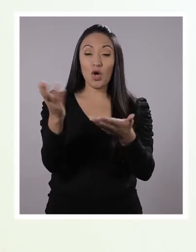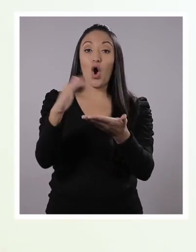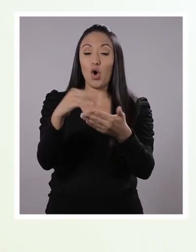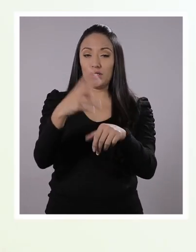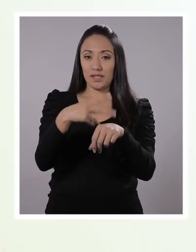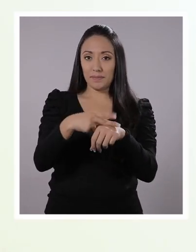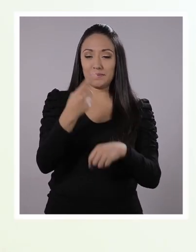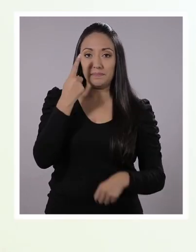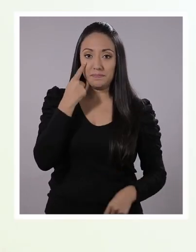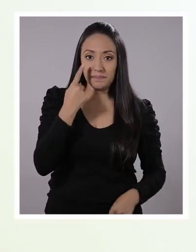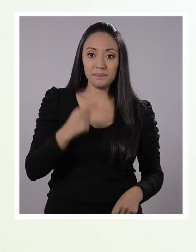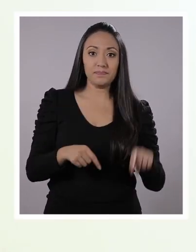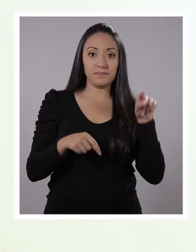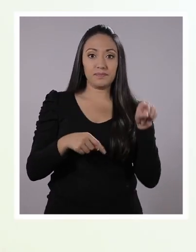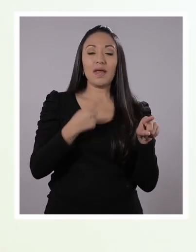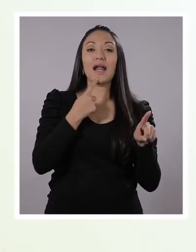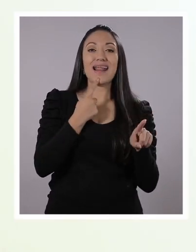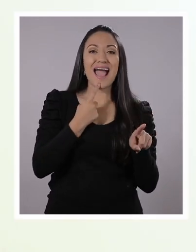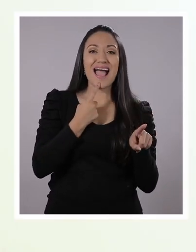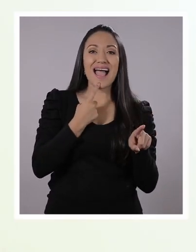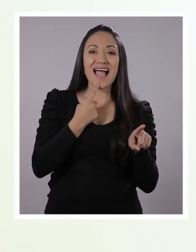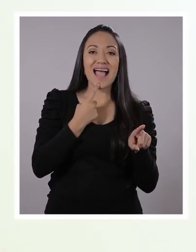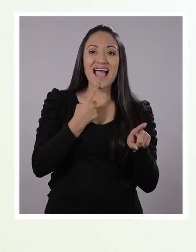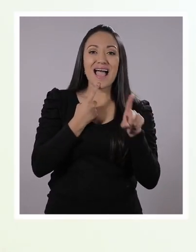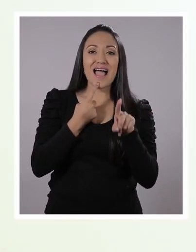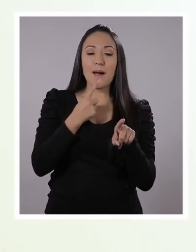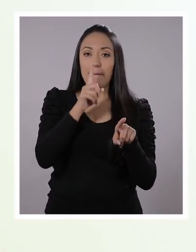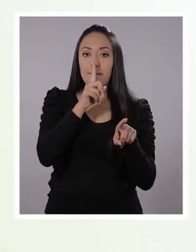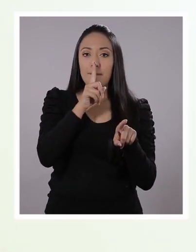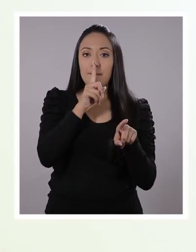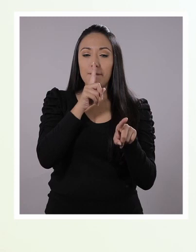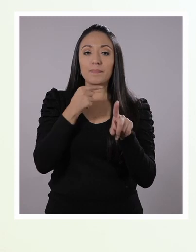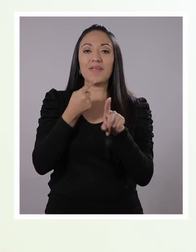Muy bien, hagámoslo una vez más.